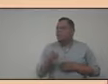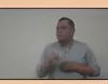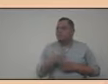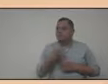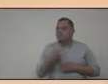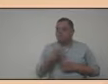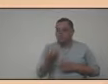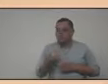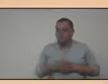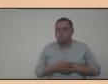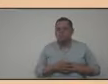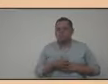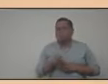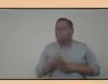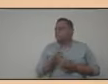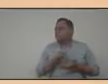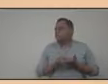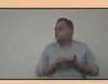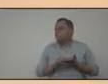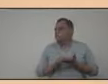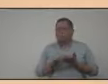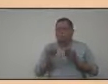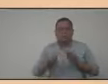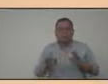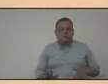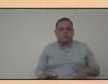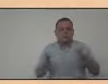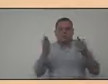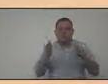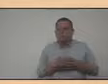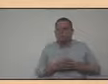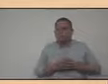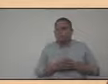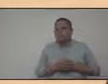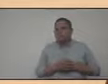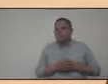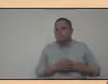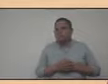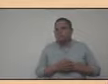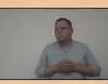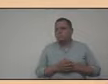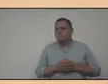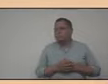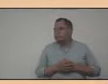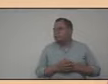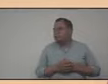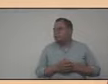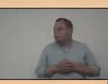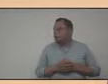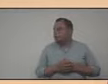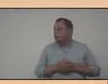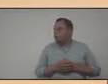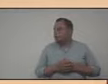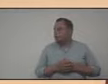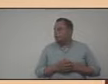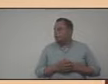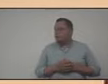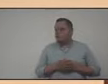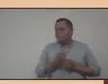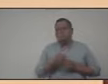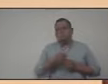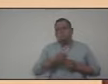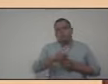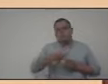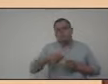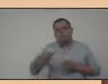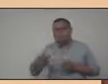que por favor esto lo deben mejorar para que ordenen la entrega de ensures, la entrega